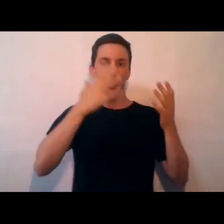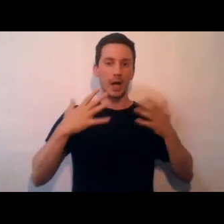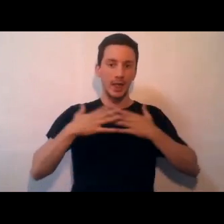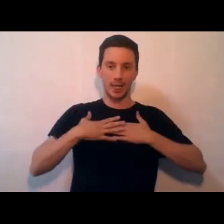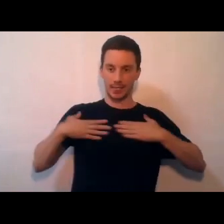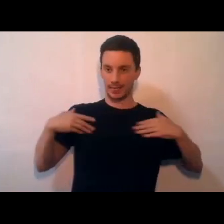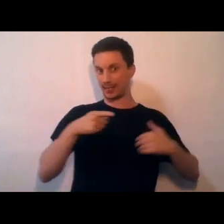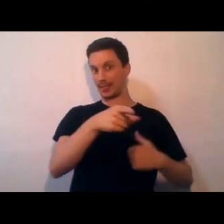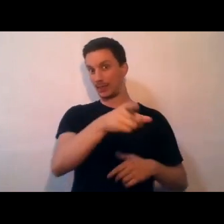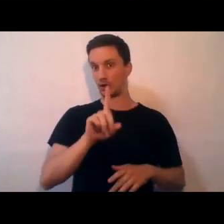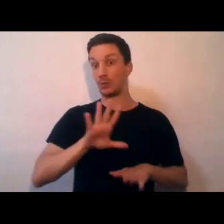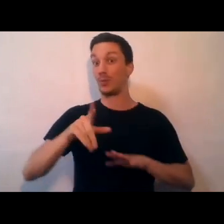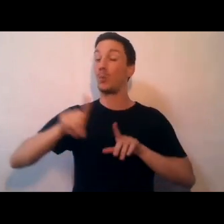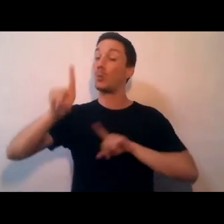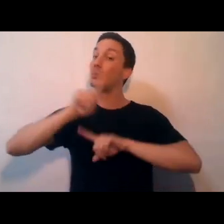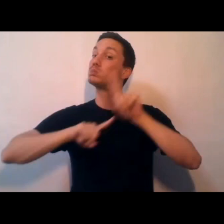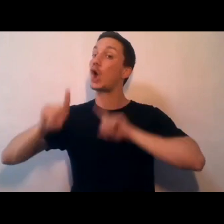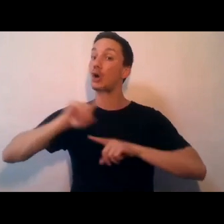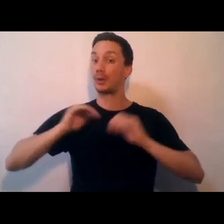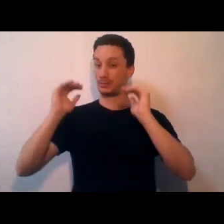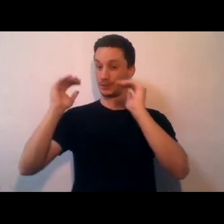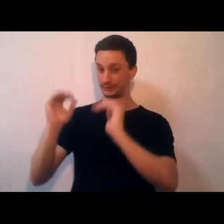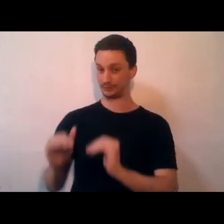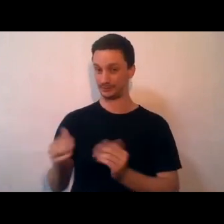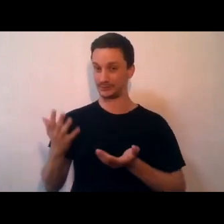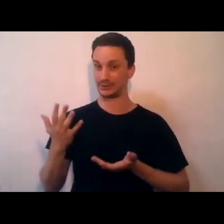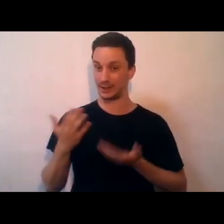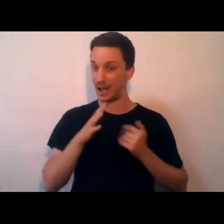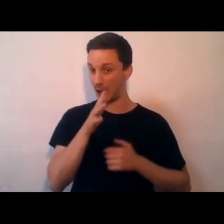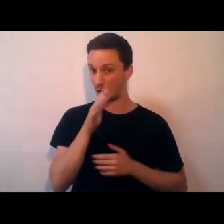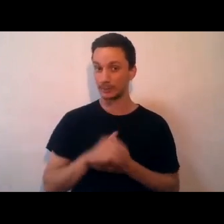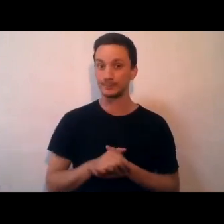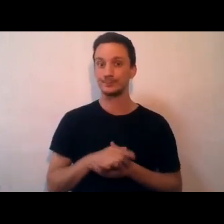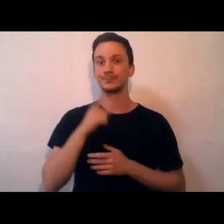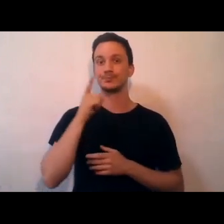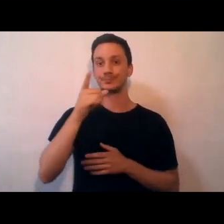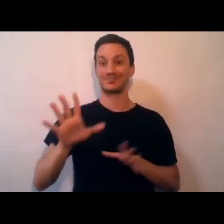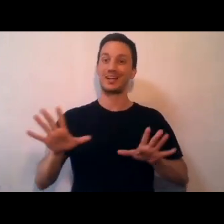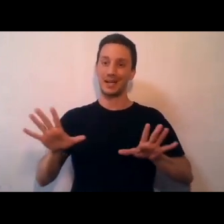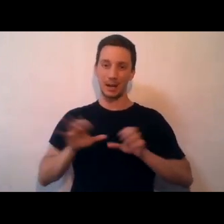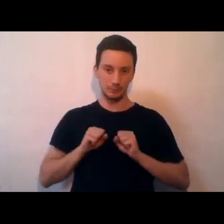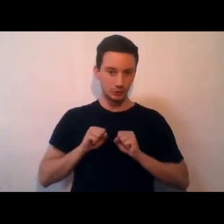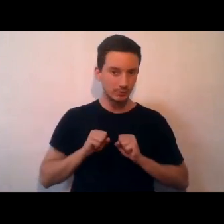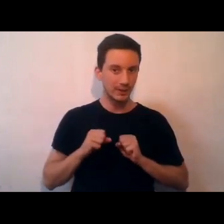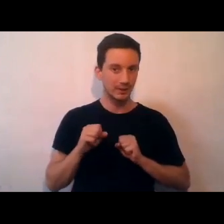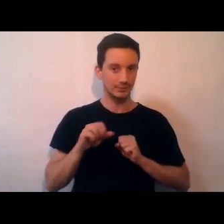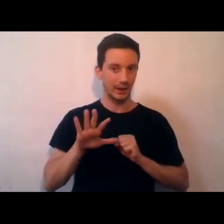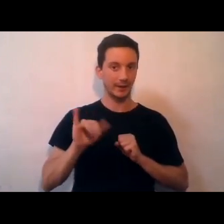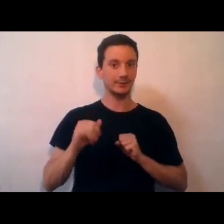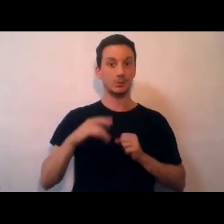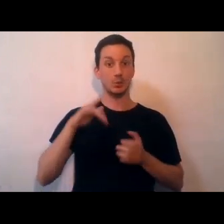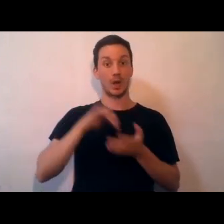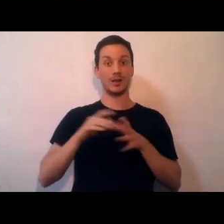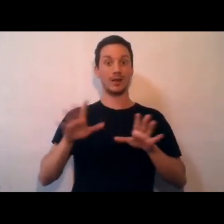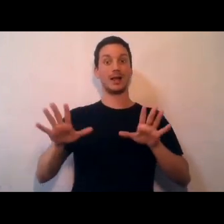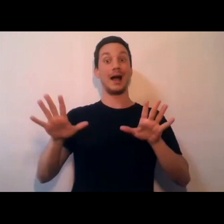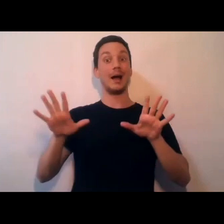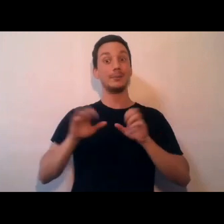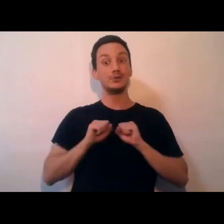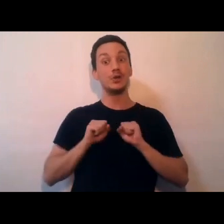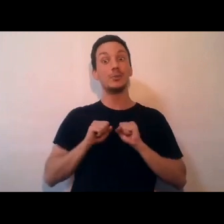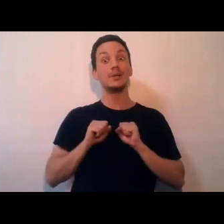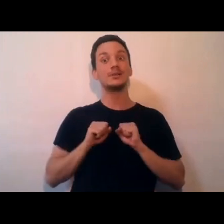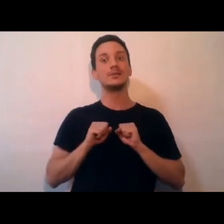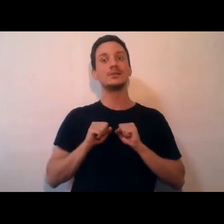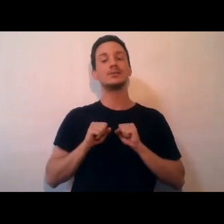El inconveniente, pues inconvenientes es que se absorben, entonces al absorberse sí que